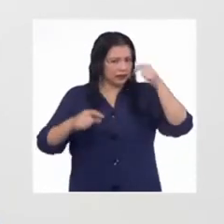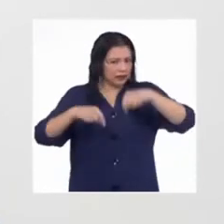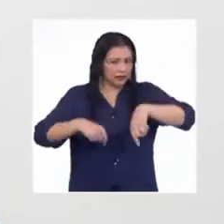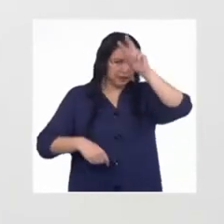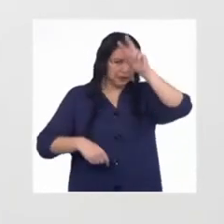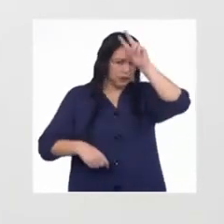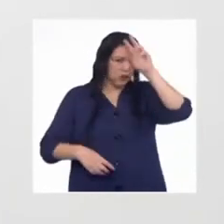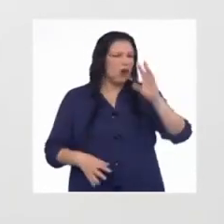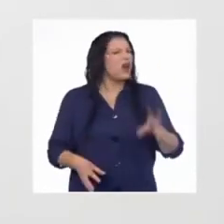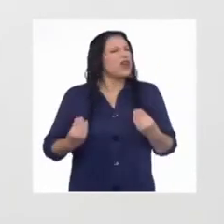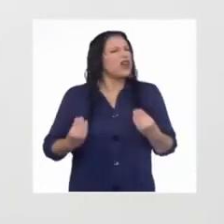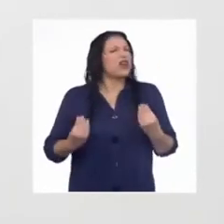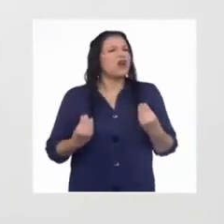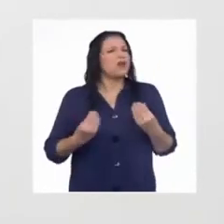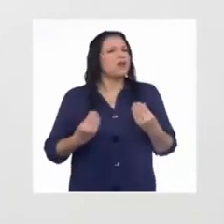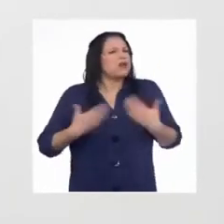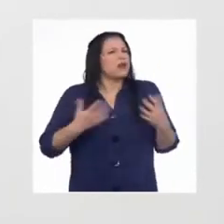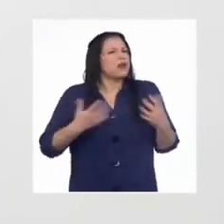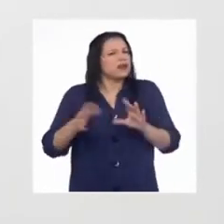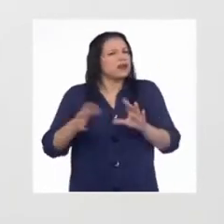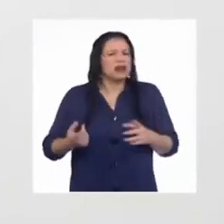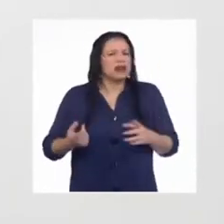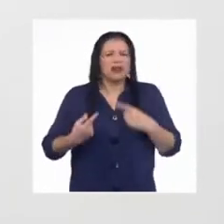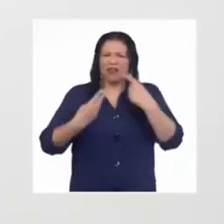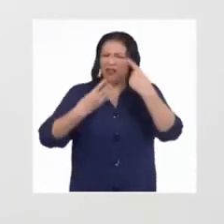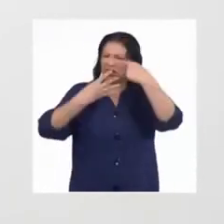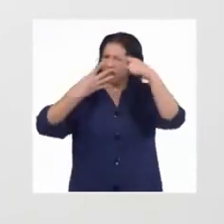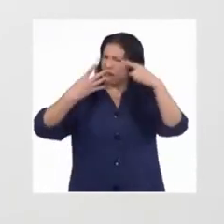podemos hacerlo? De múltiples maneras,